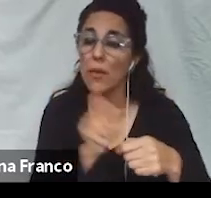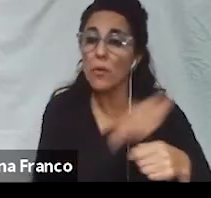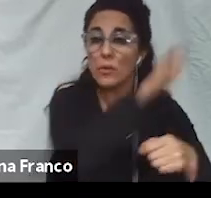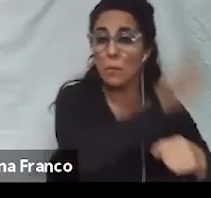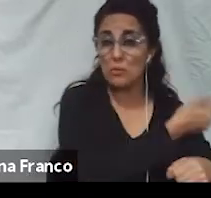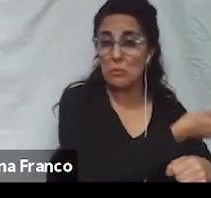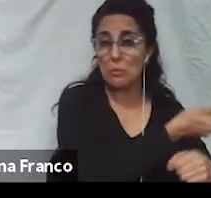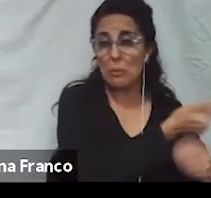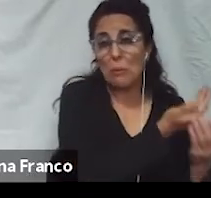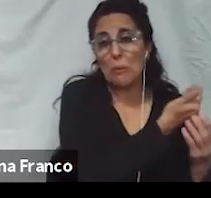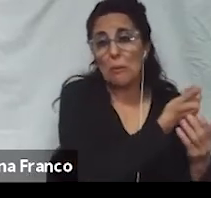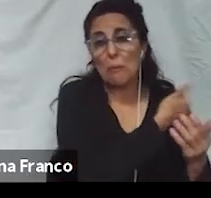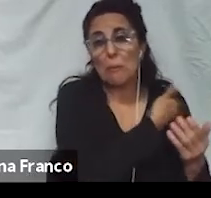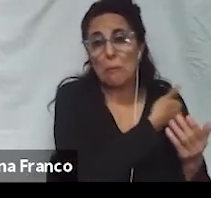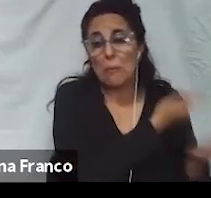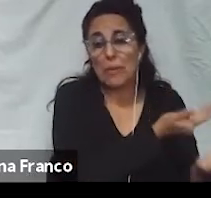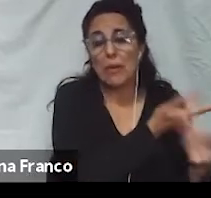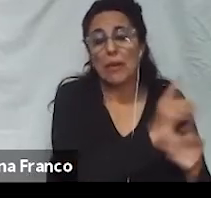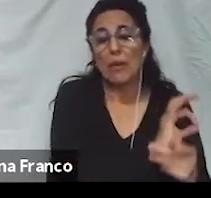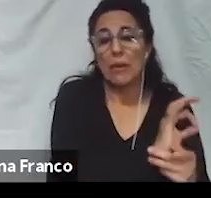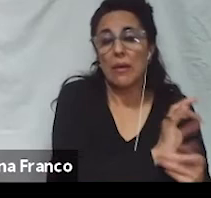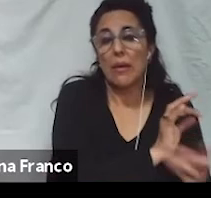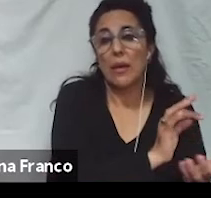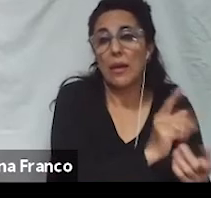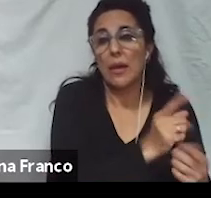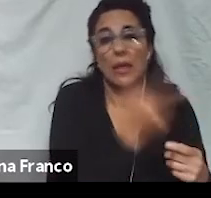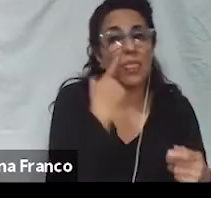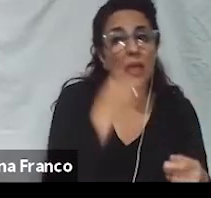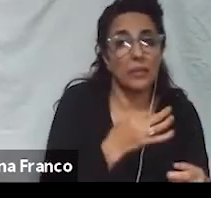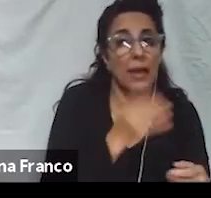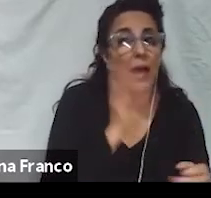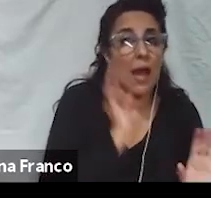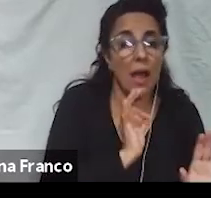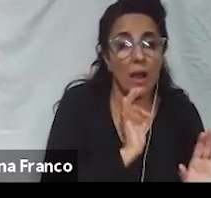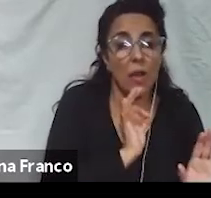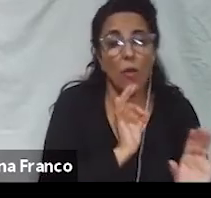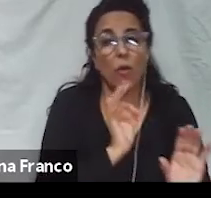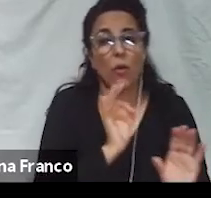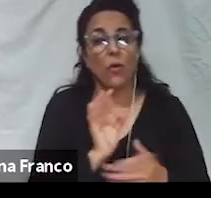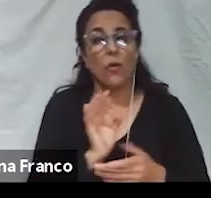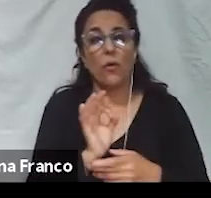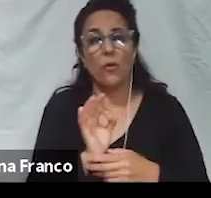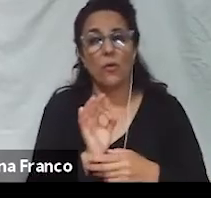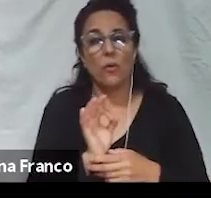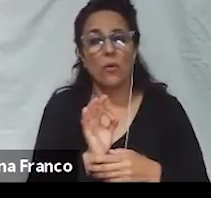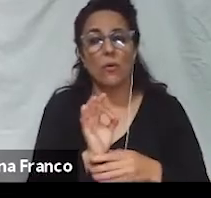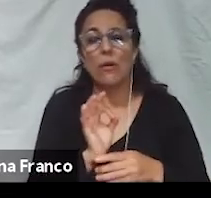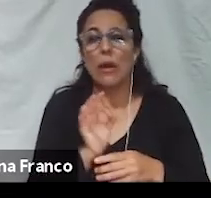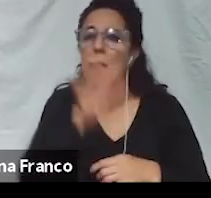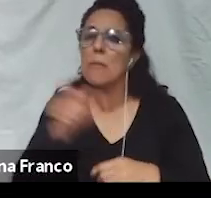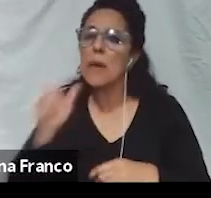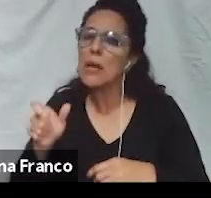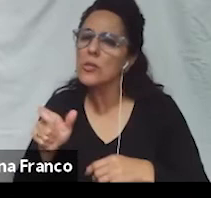te pidió Firefox y Linux, a la hora de que ellos testen puede que haya algo que no, o de que las personas usen el sitio